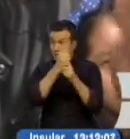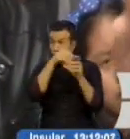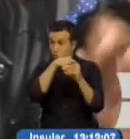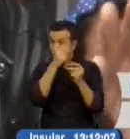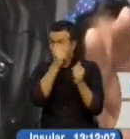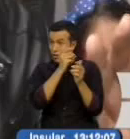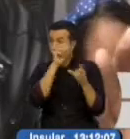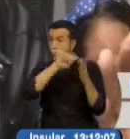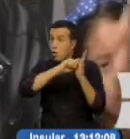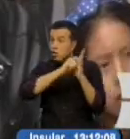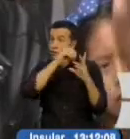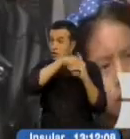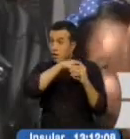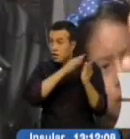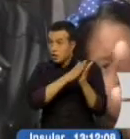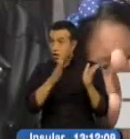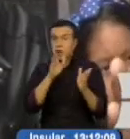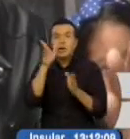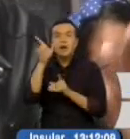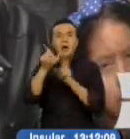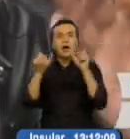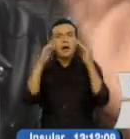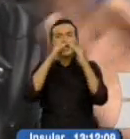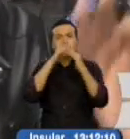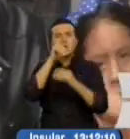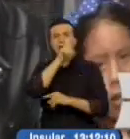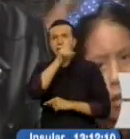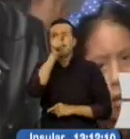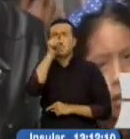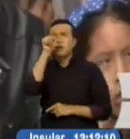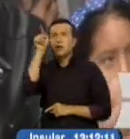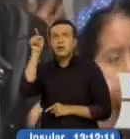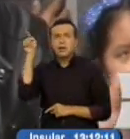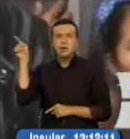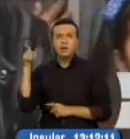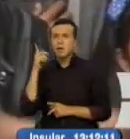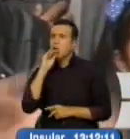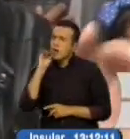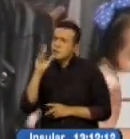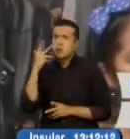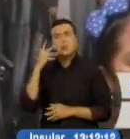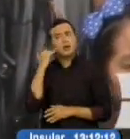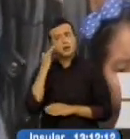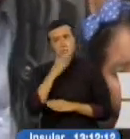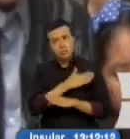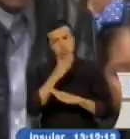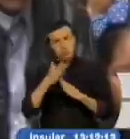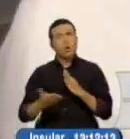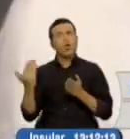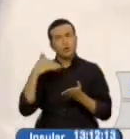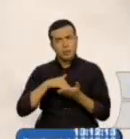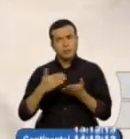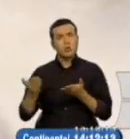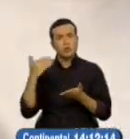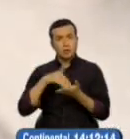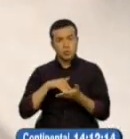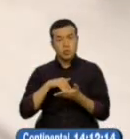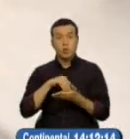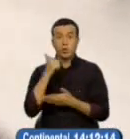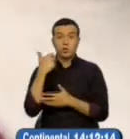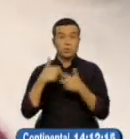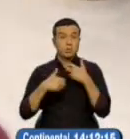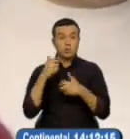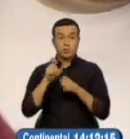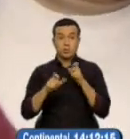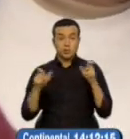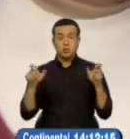a domicilio, en la casa de la gente, casa por casa, diciendo que ya tienen que renovar las pólizas. Otro de los